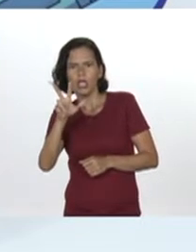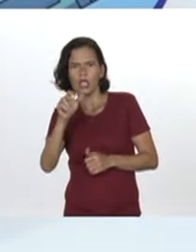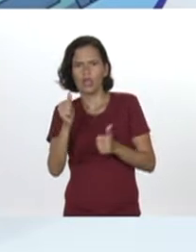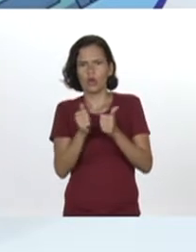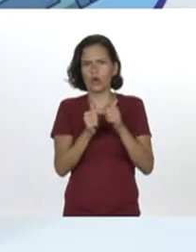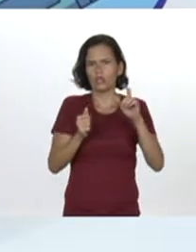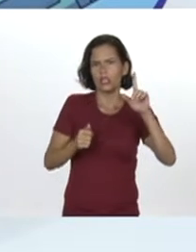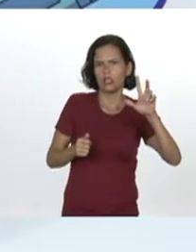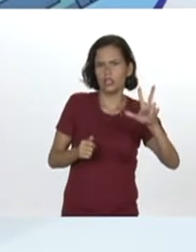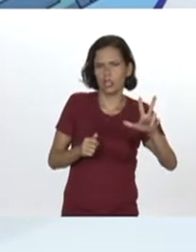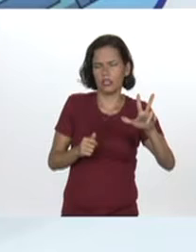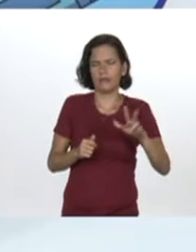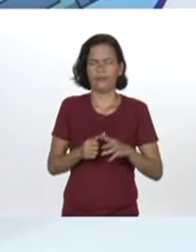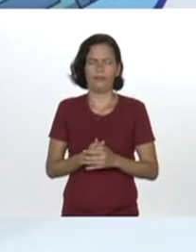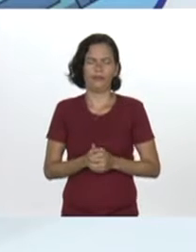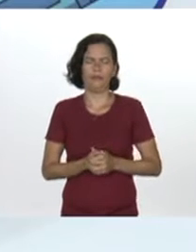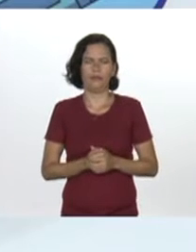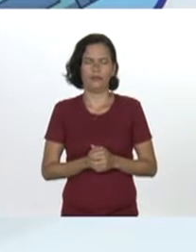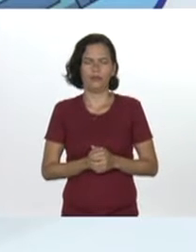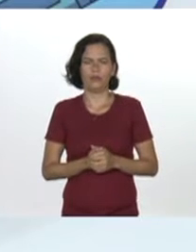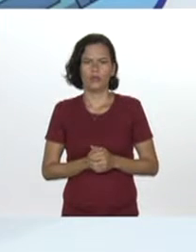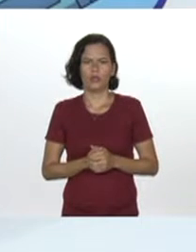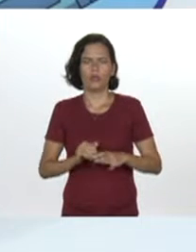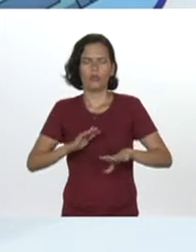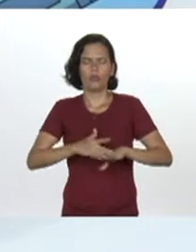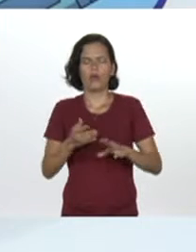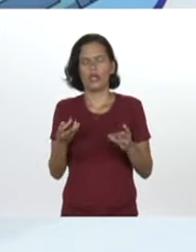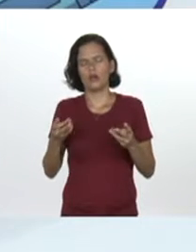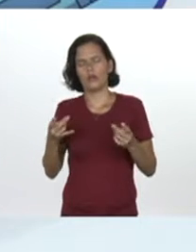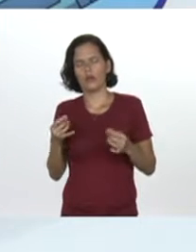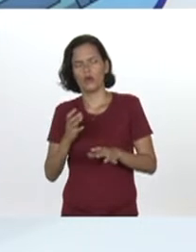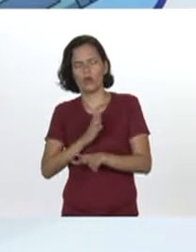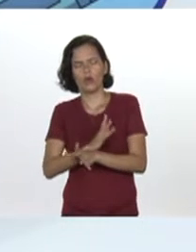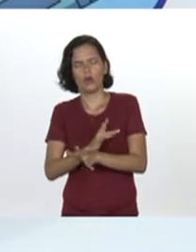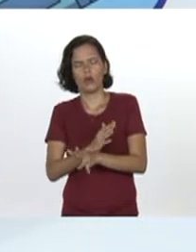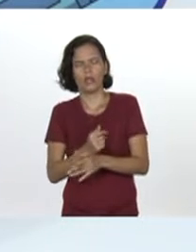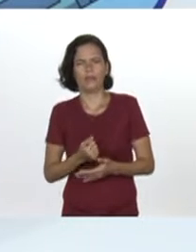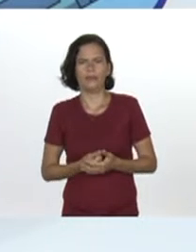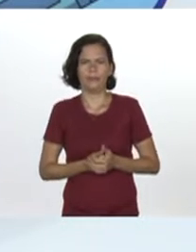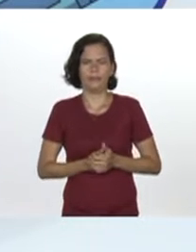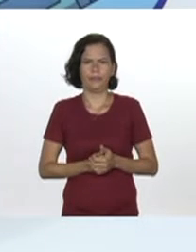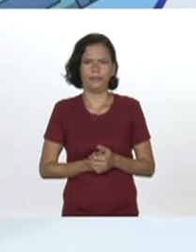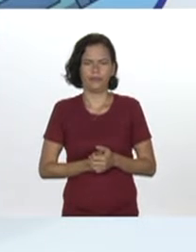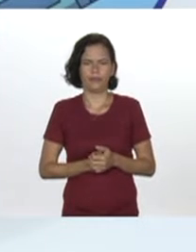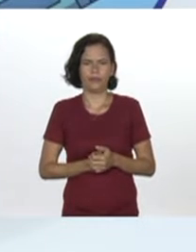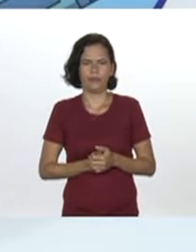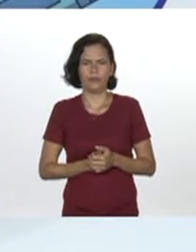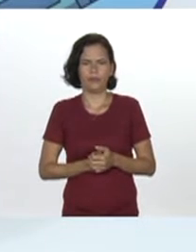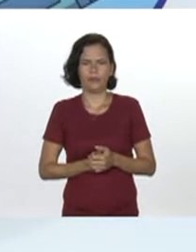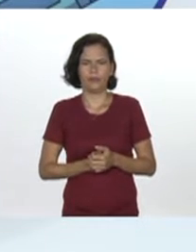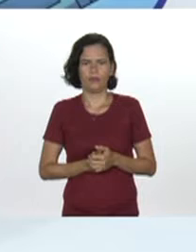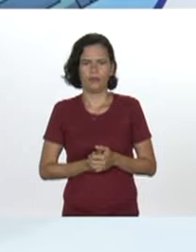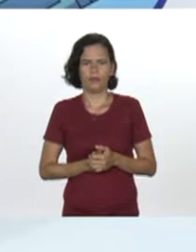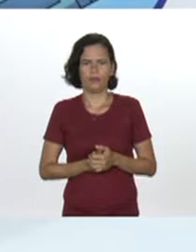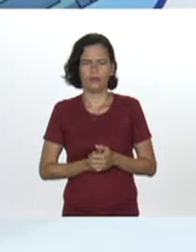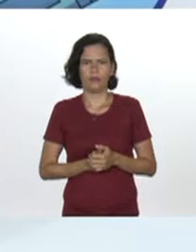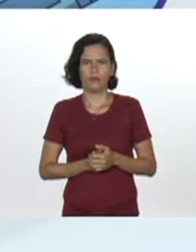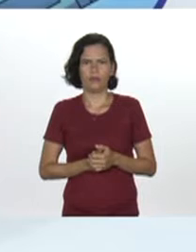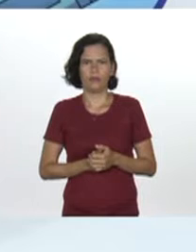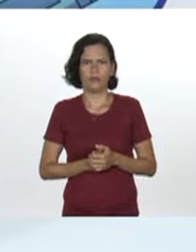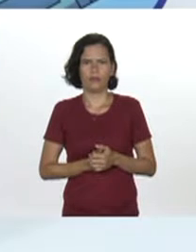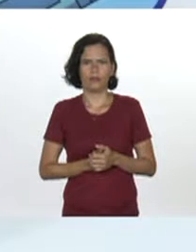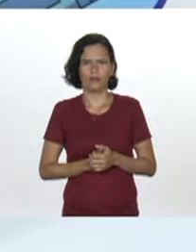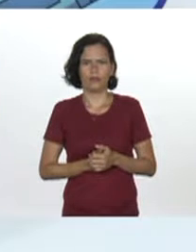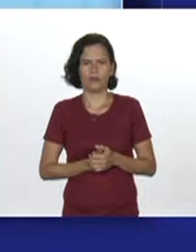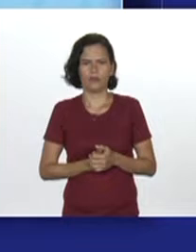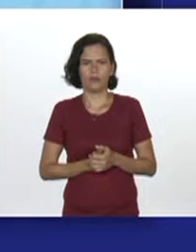Por eso es un baloncesto 3 versus 3, por la cantidad de jugadores. ¿Ok? En esta segunda lámina que te vamos a